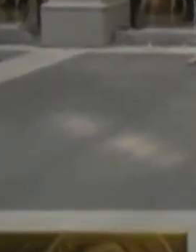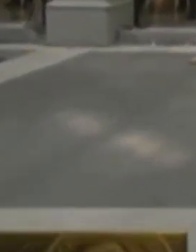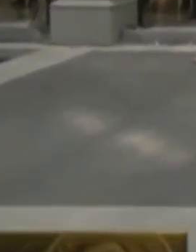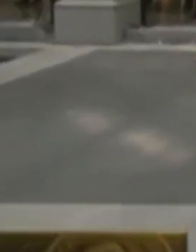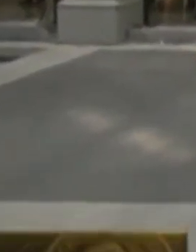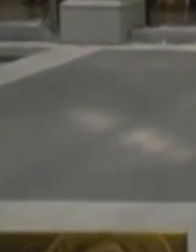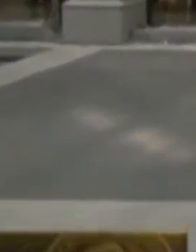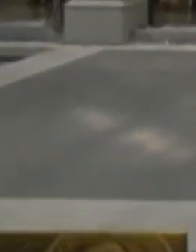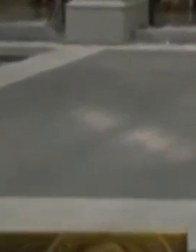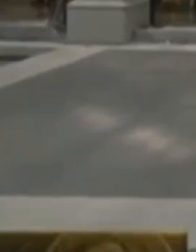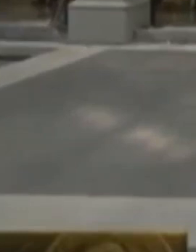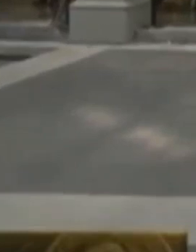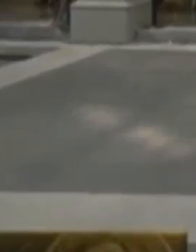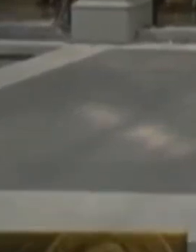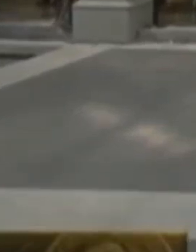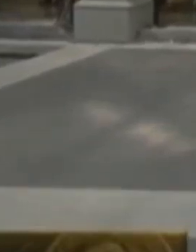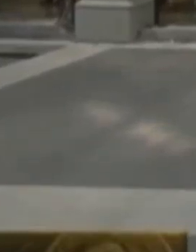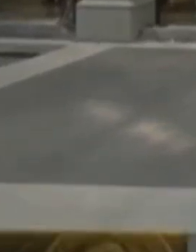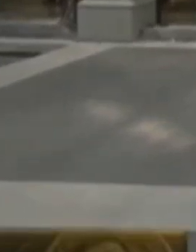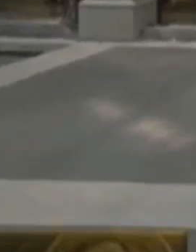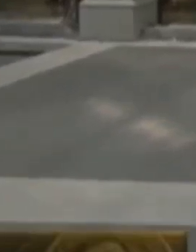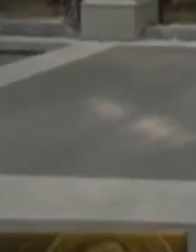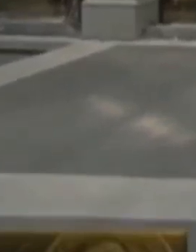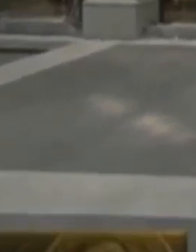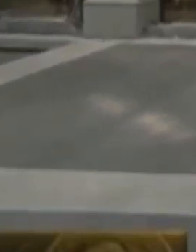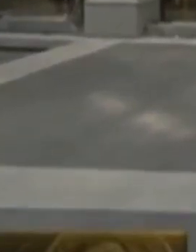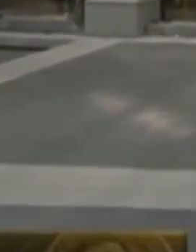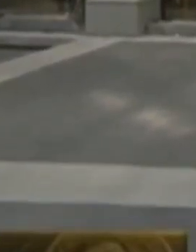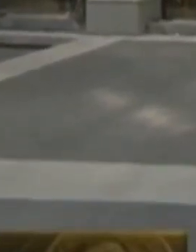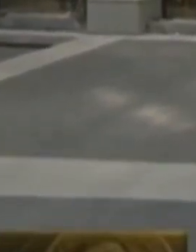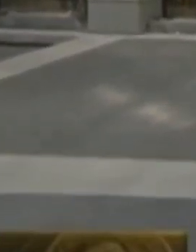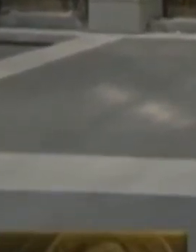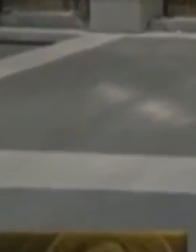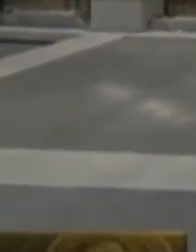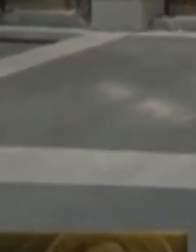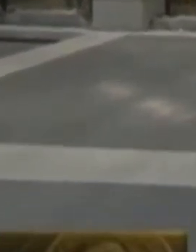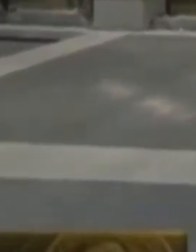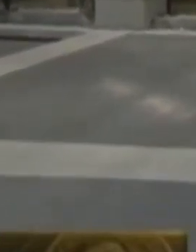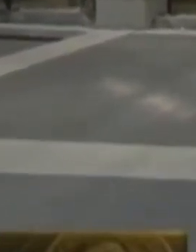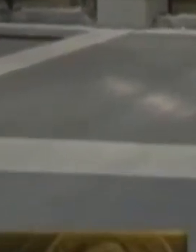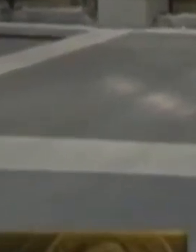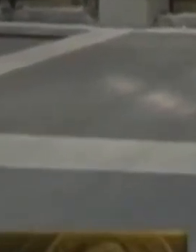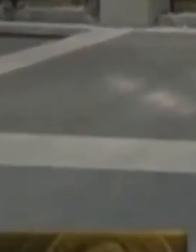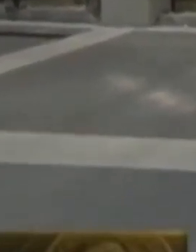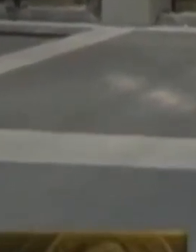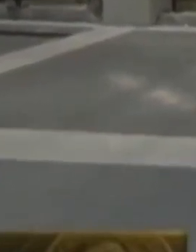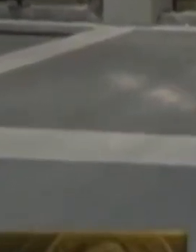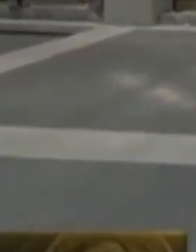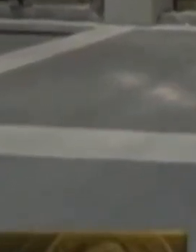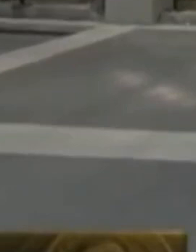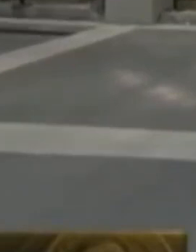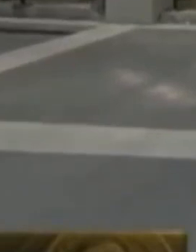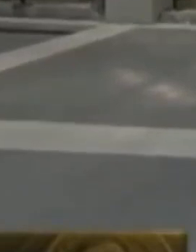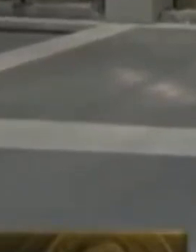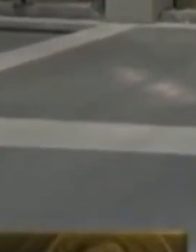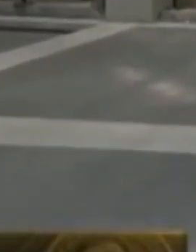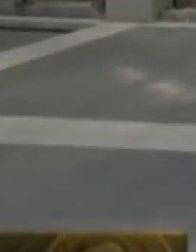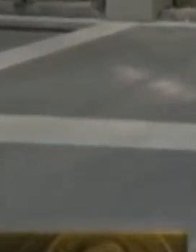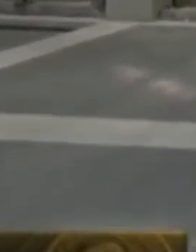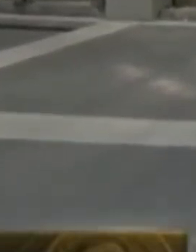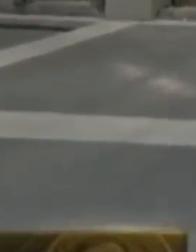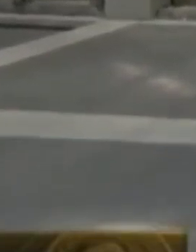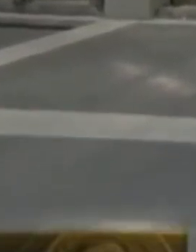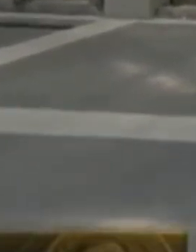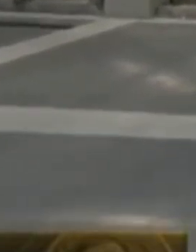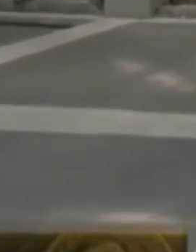la República, y en donde también asisten los representantes del Poder Legislativo y del